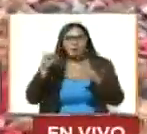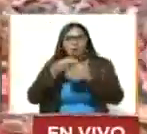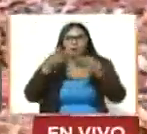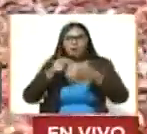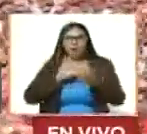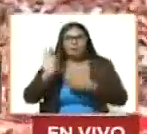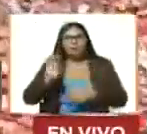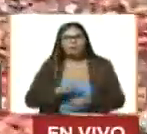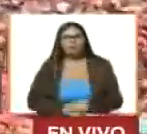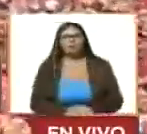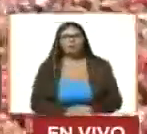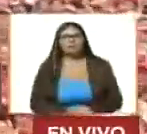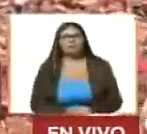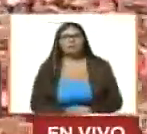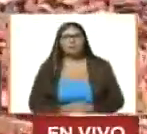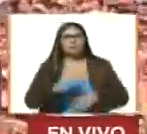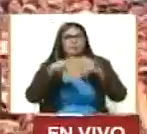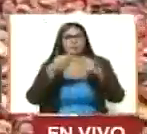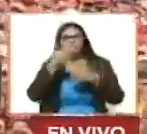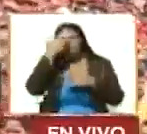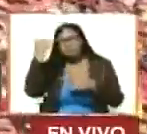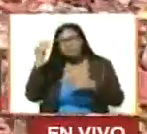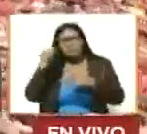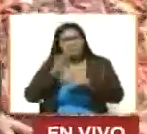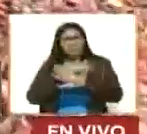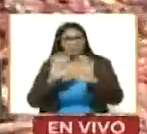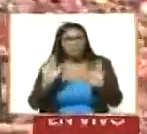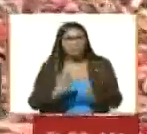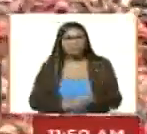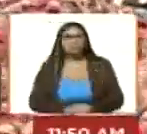patria. Más nunca, que se olviden.